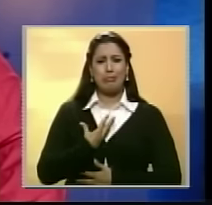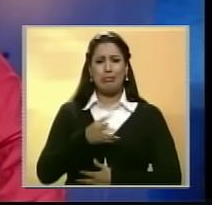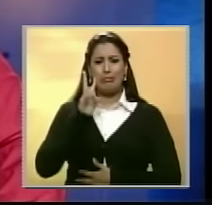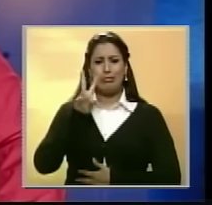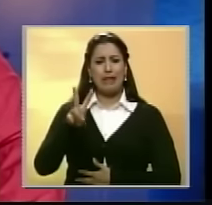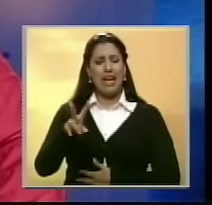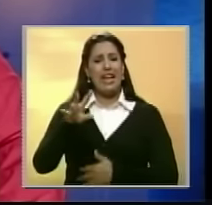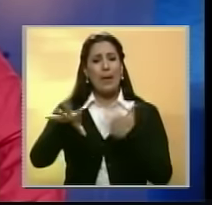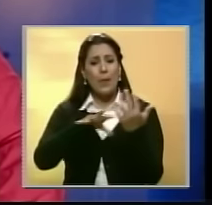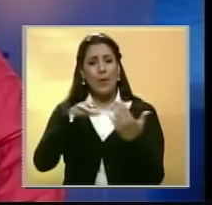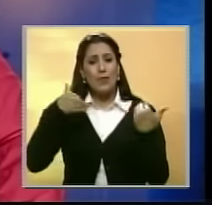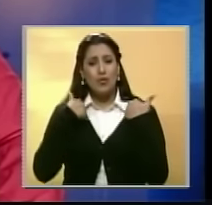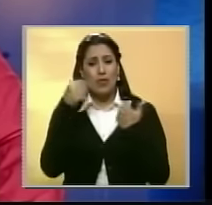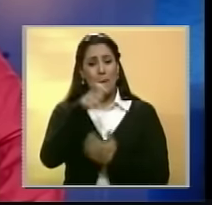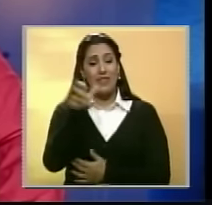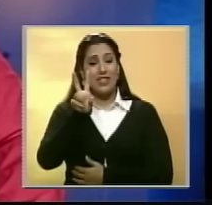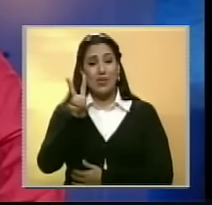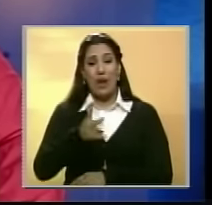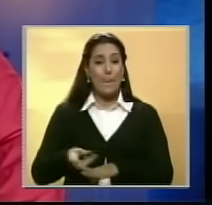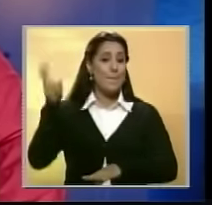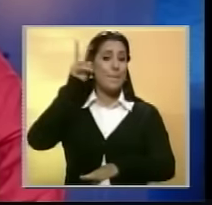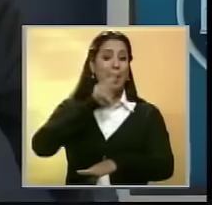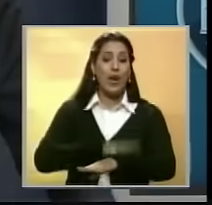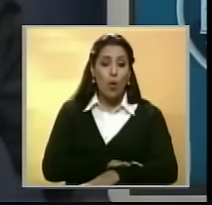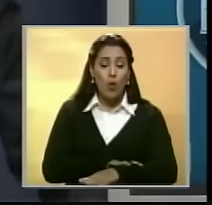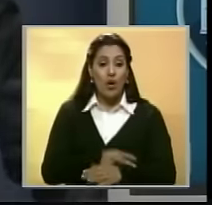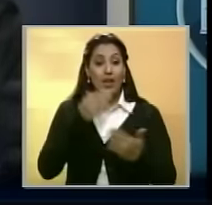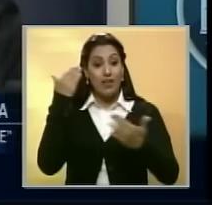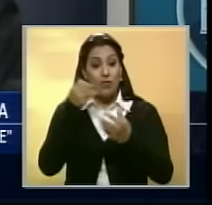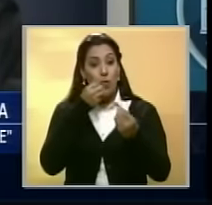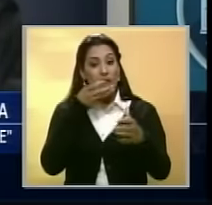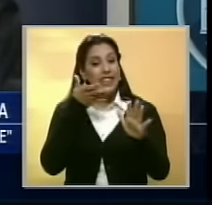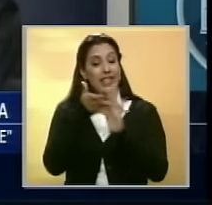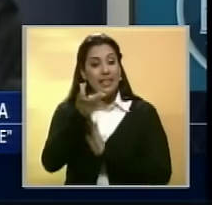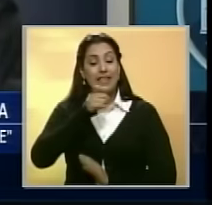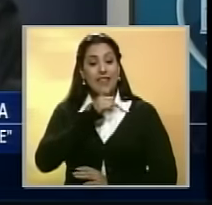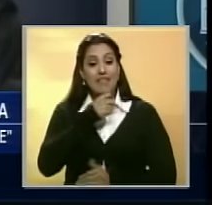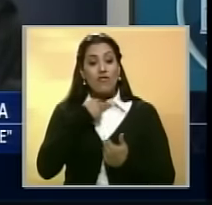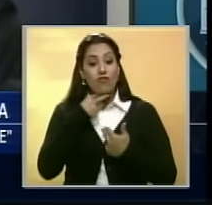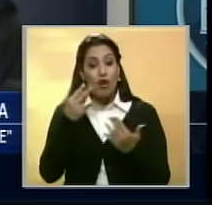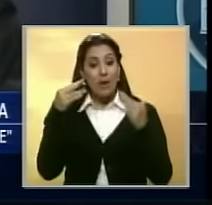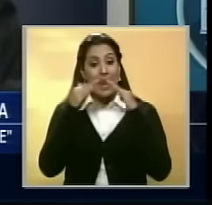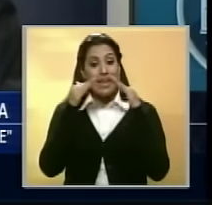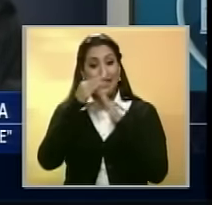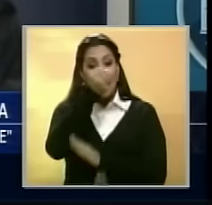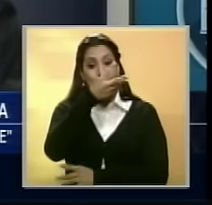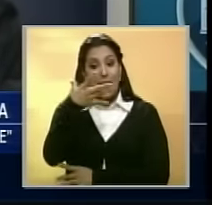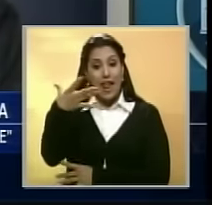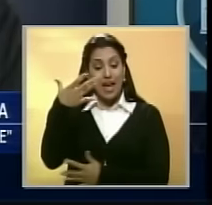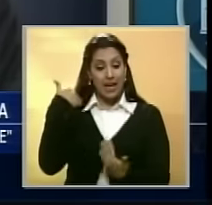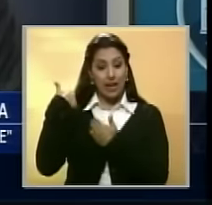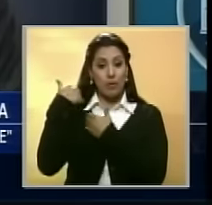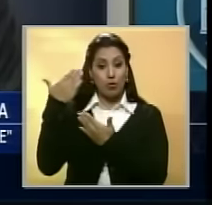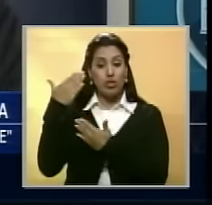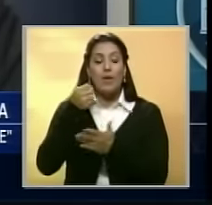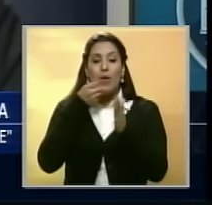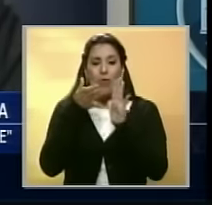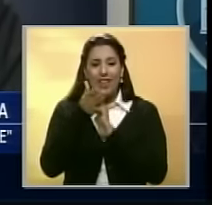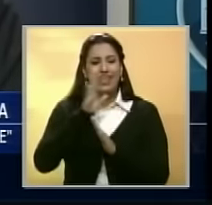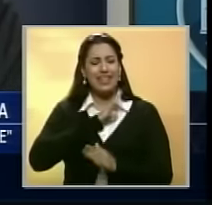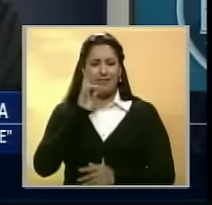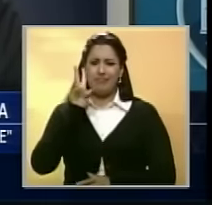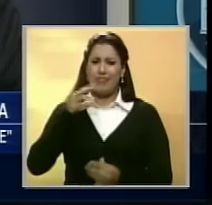las condiciones en las que viven los venezolanos son terribles. Así lo dio a conocer el portavoz de la Casa Blanca, George Earnest, quien señaló